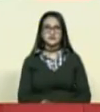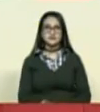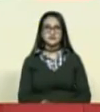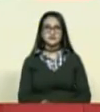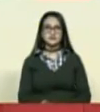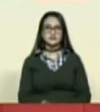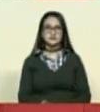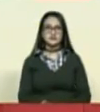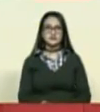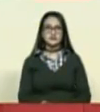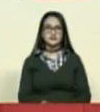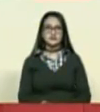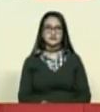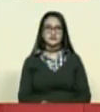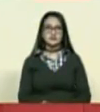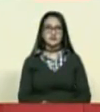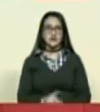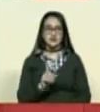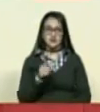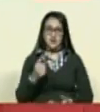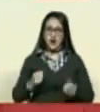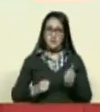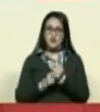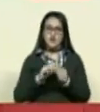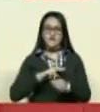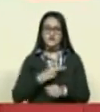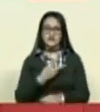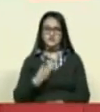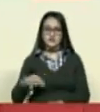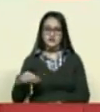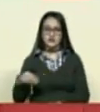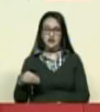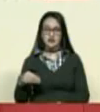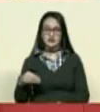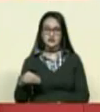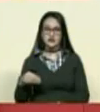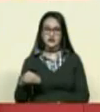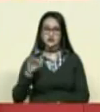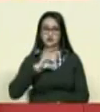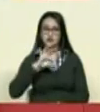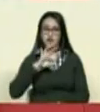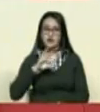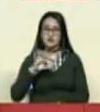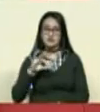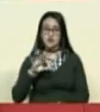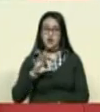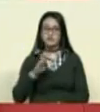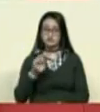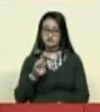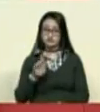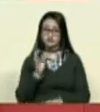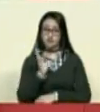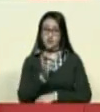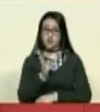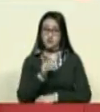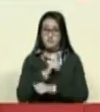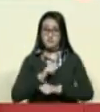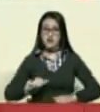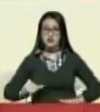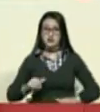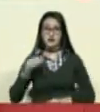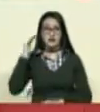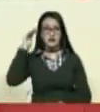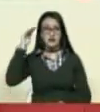Y además le damos una mano al compañero vicepresidente del socialismo territorial, que viene de filas militares y